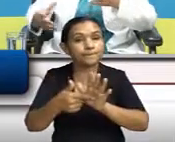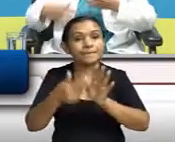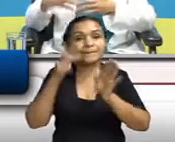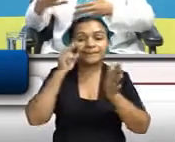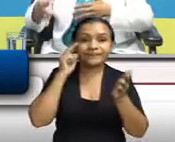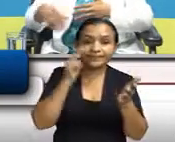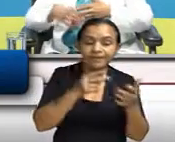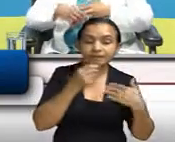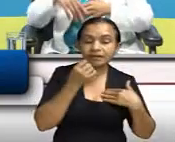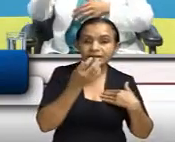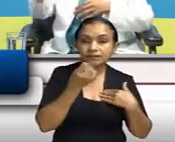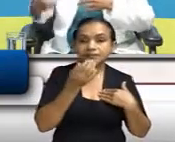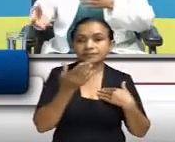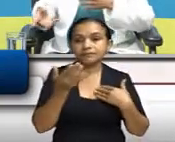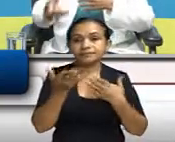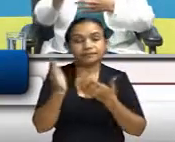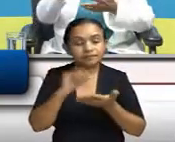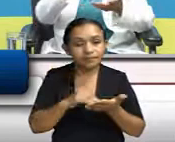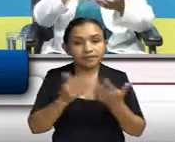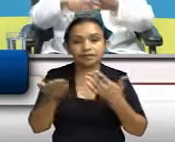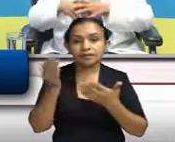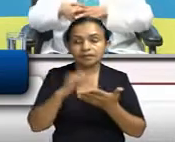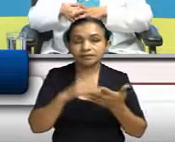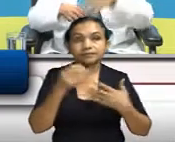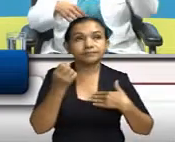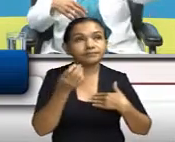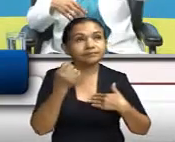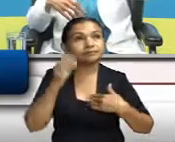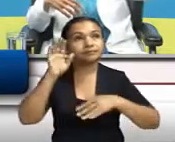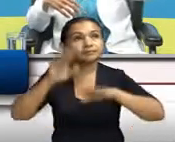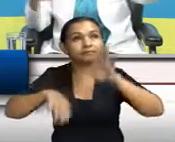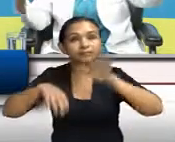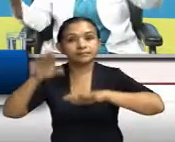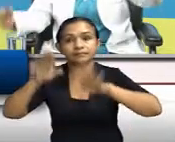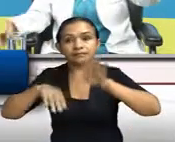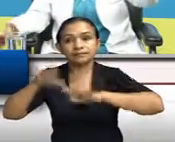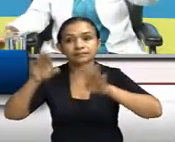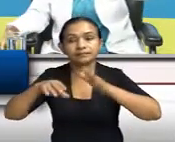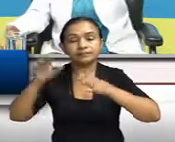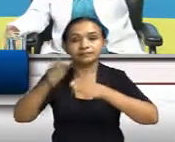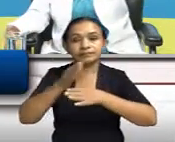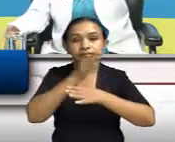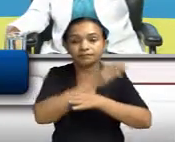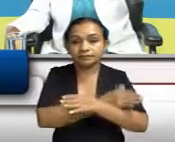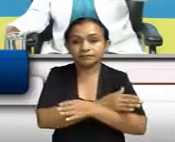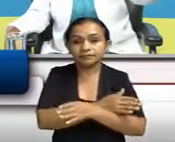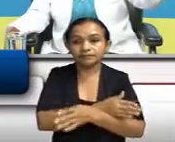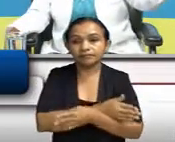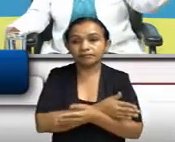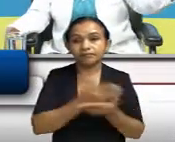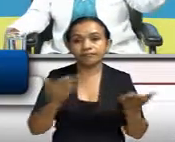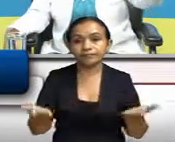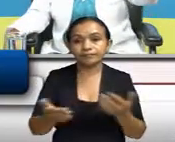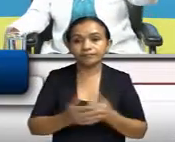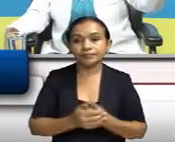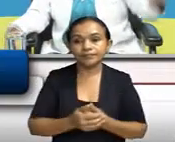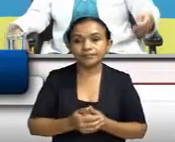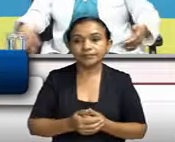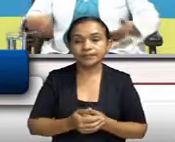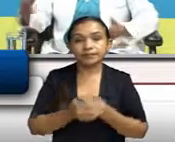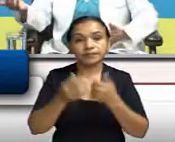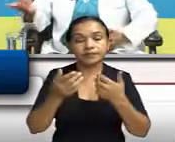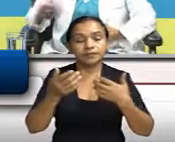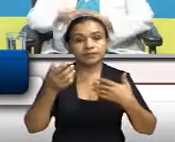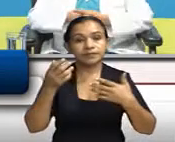yo a mí me da dolor, es repetitivo, no es repetitivo. Entonces tenemos lo, como tú mencionabas fuera de pantalla, es la prueba de